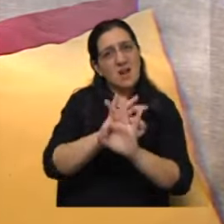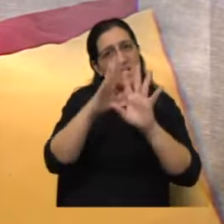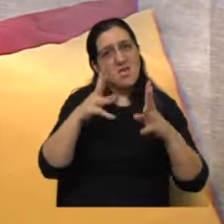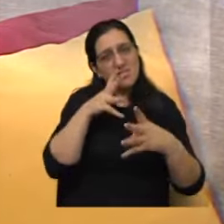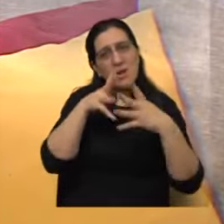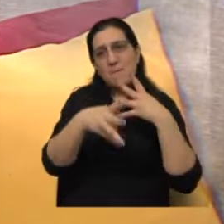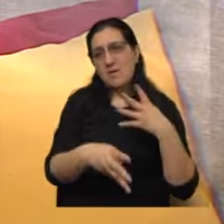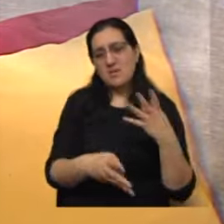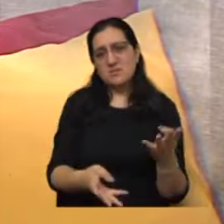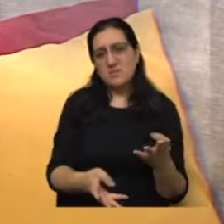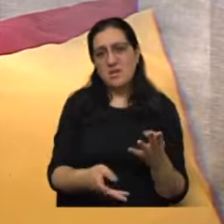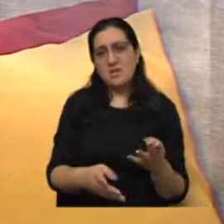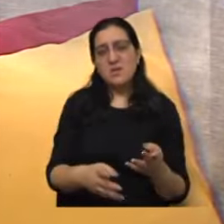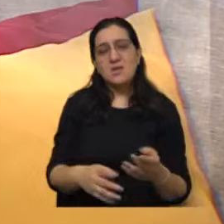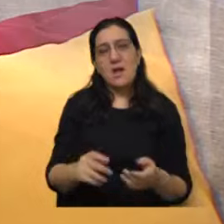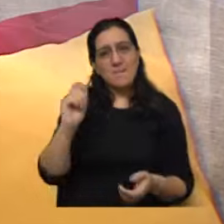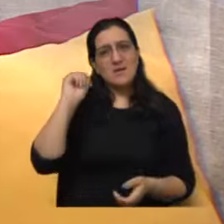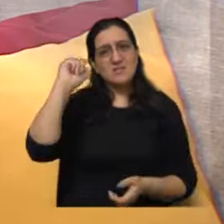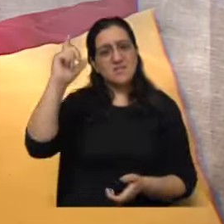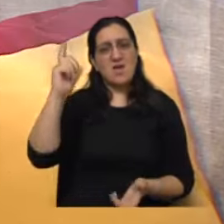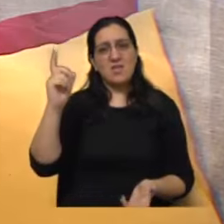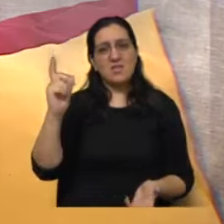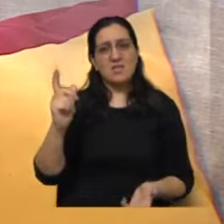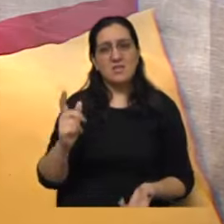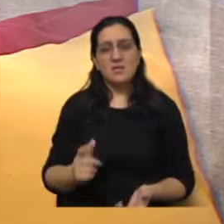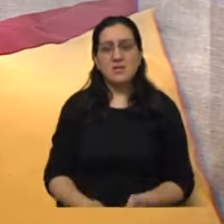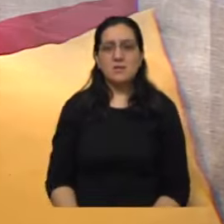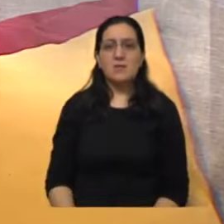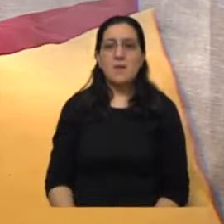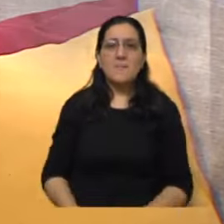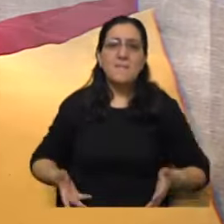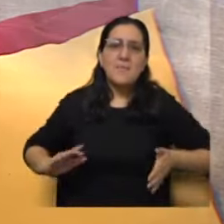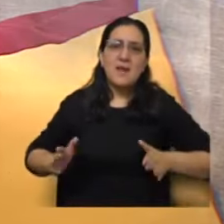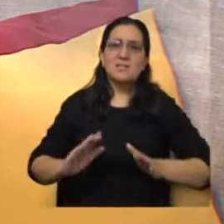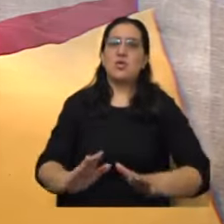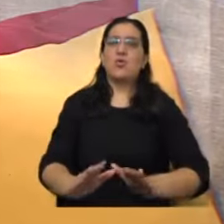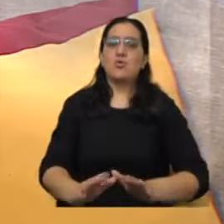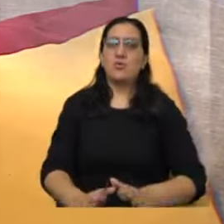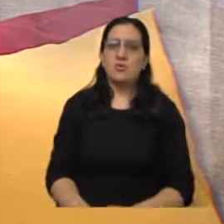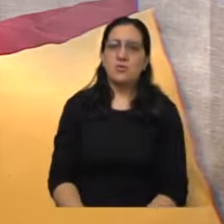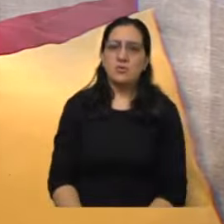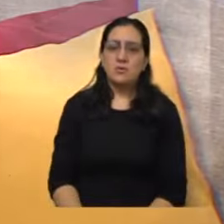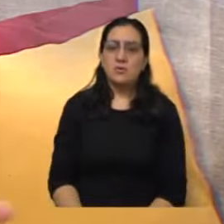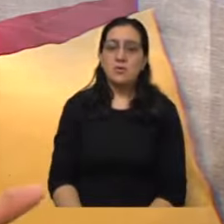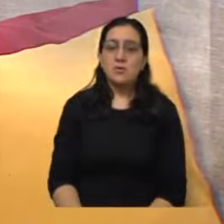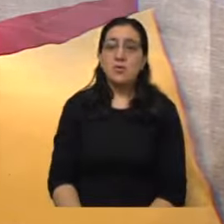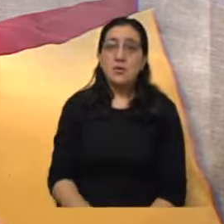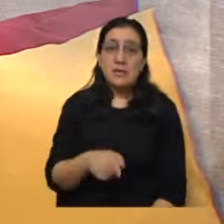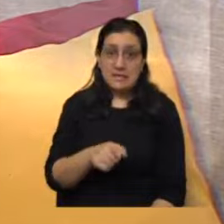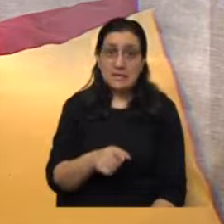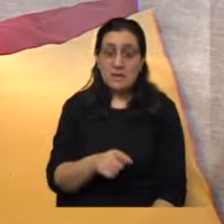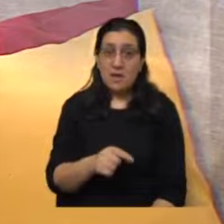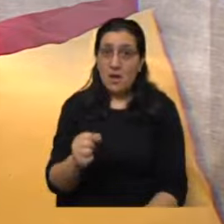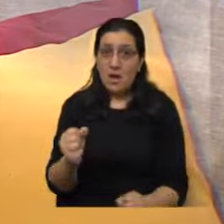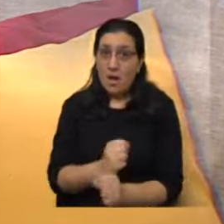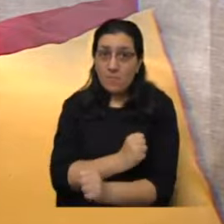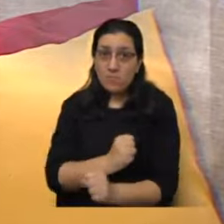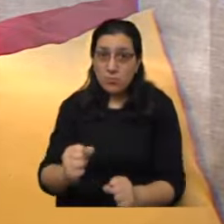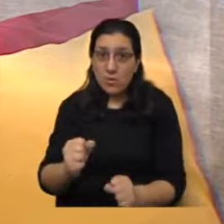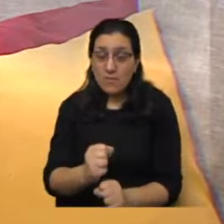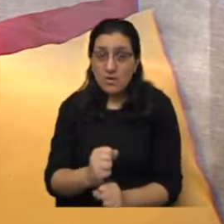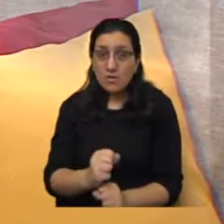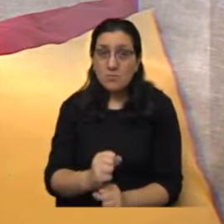y capacidad, talento, preparación. Que acreditan, como bien lo dice la palabra, un